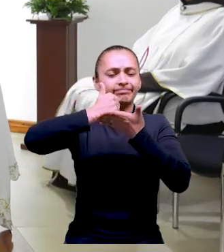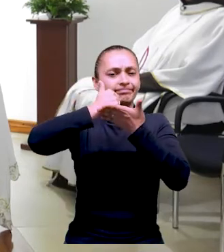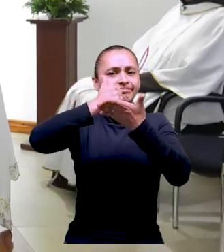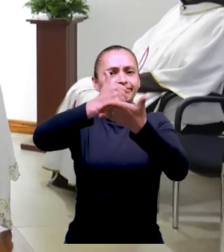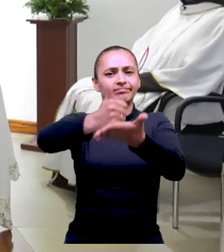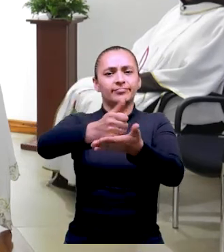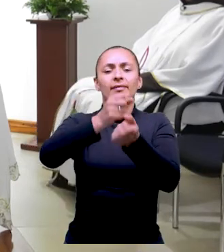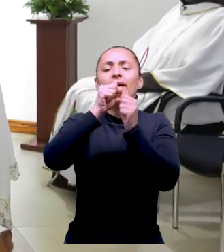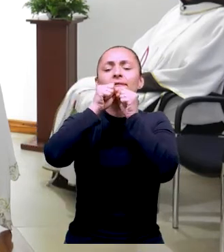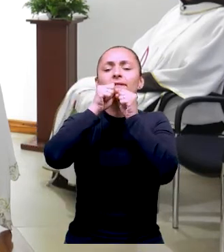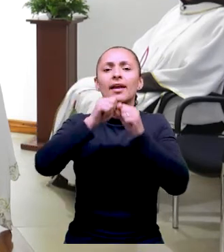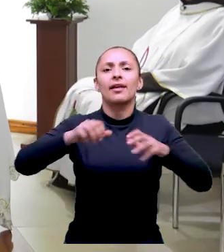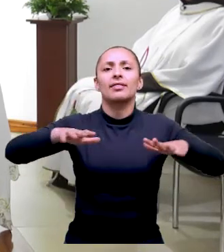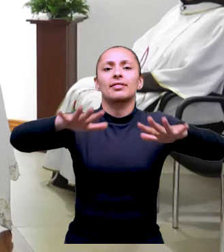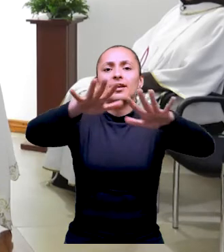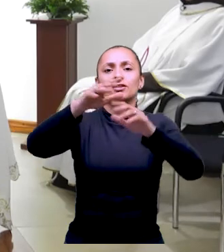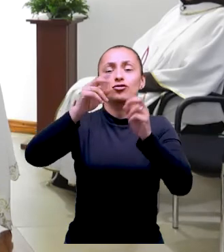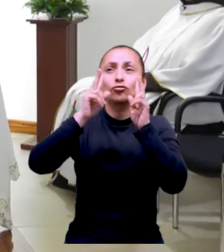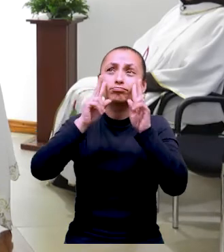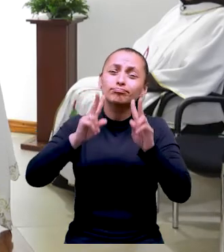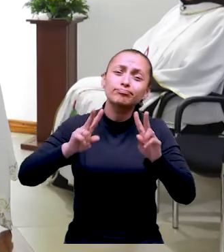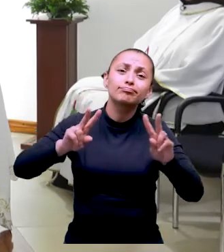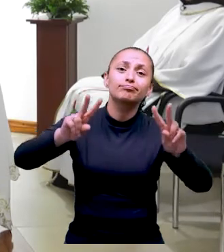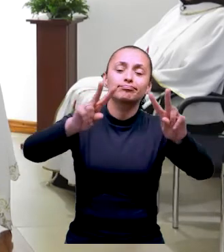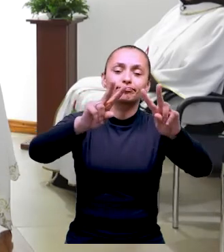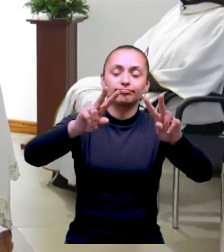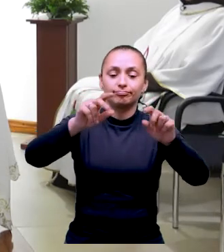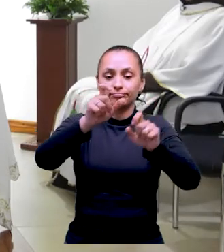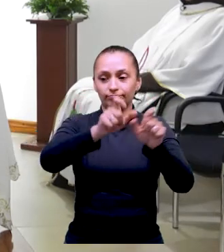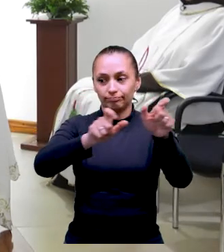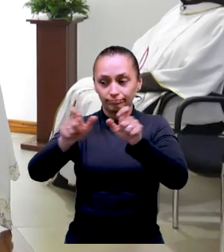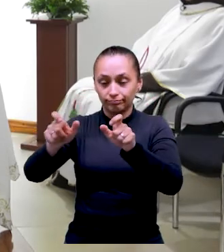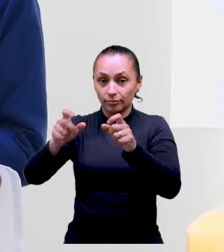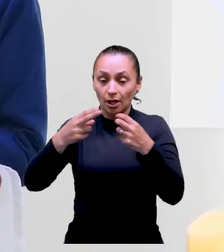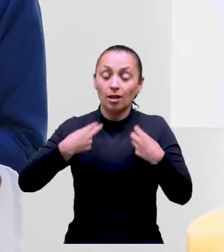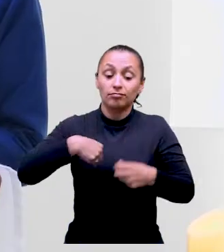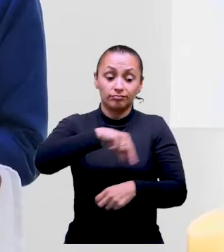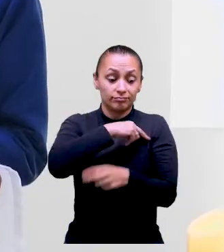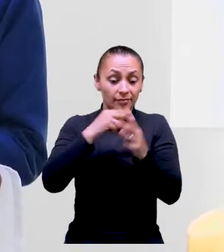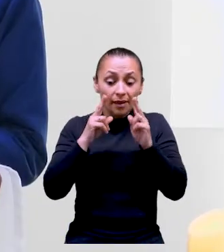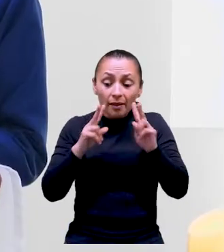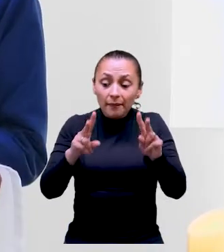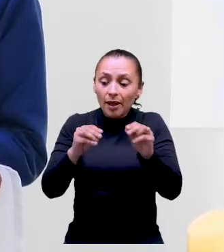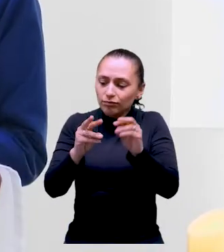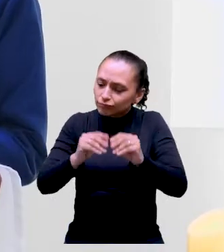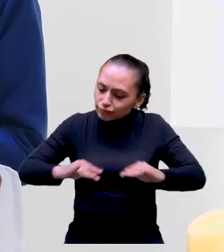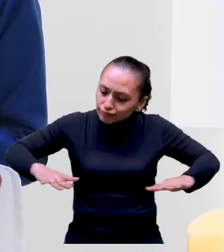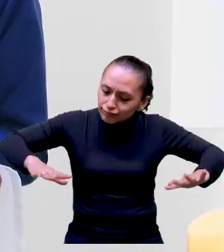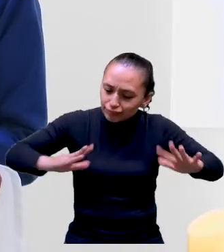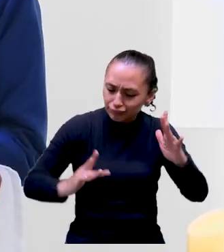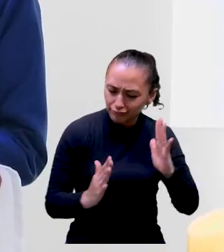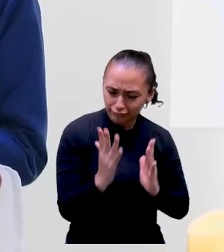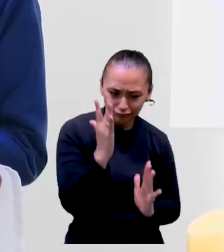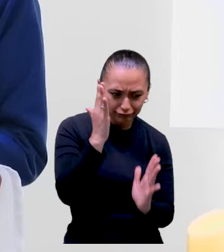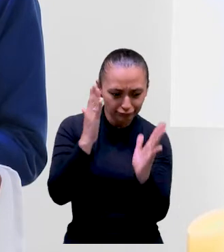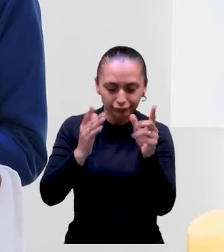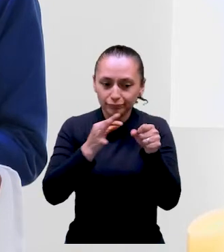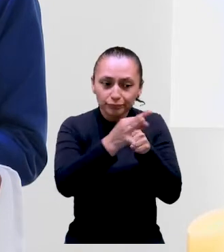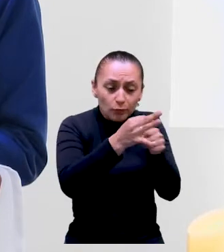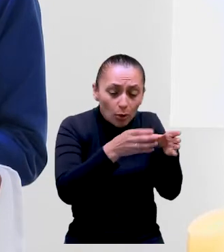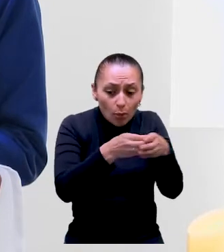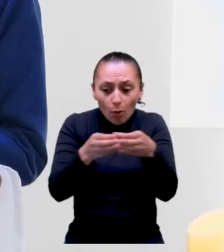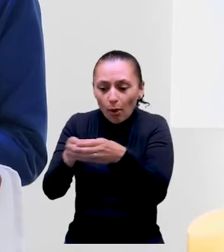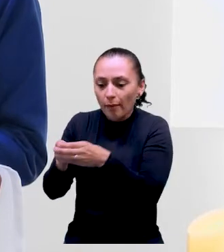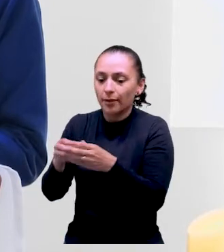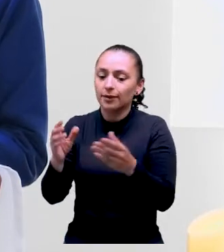que dios tenga piedad y nos bendiga ilumine su rostro sobre nosotros conozca la tierra a tus